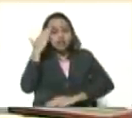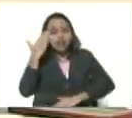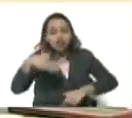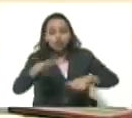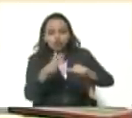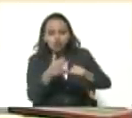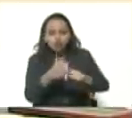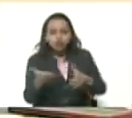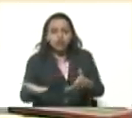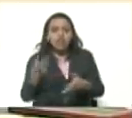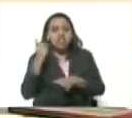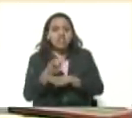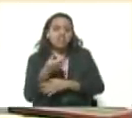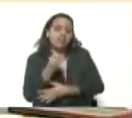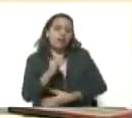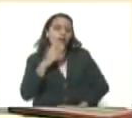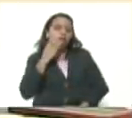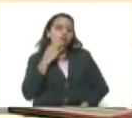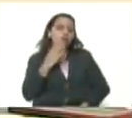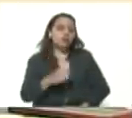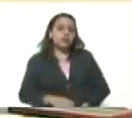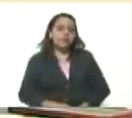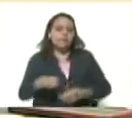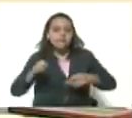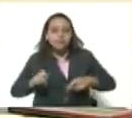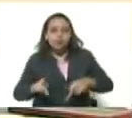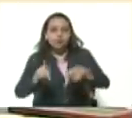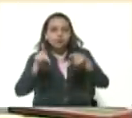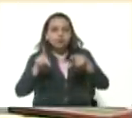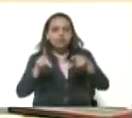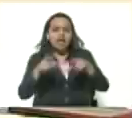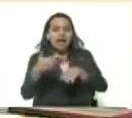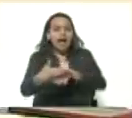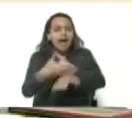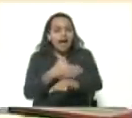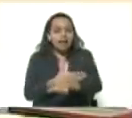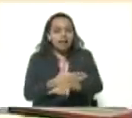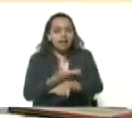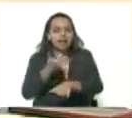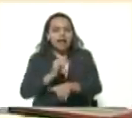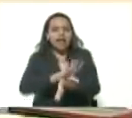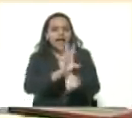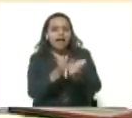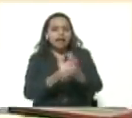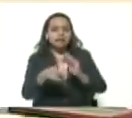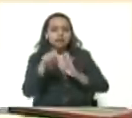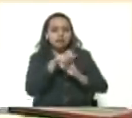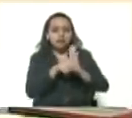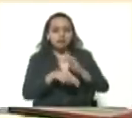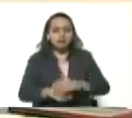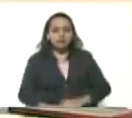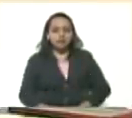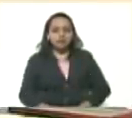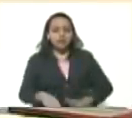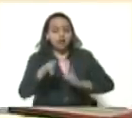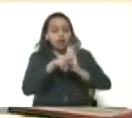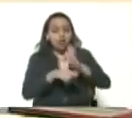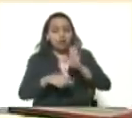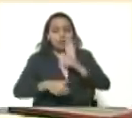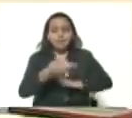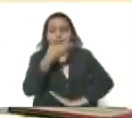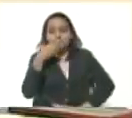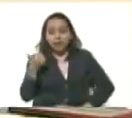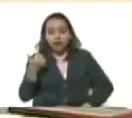los casos, tiene que ver con la oportunidad temprana en que se adopten las medidas. La medida más